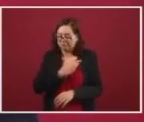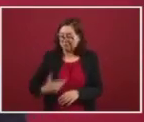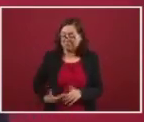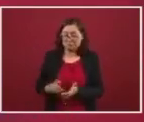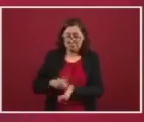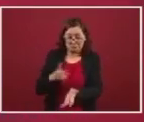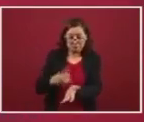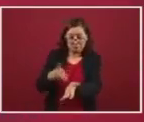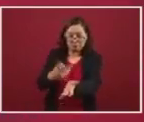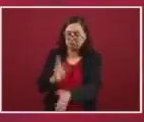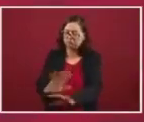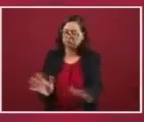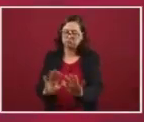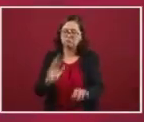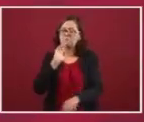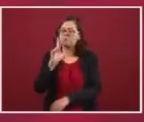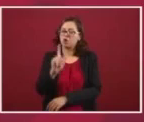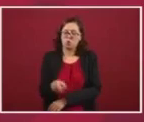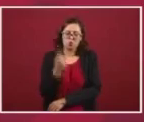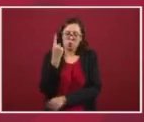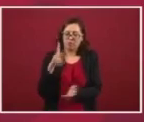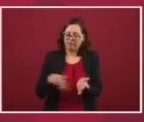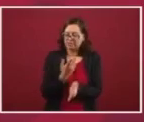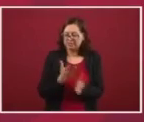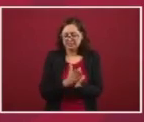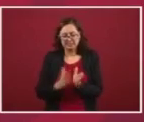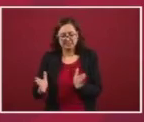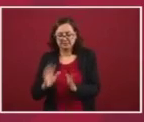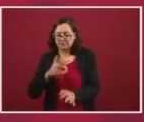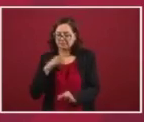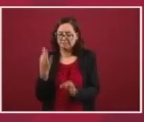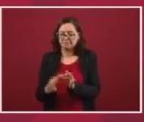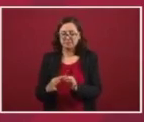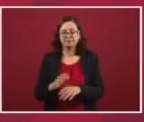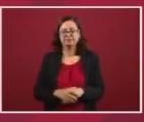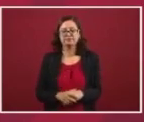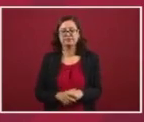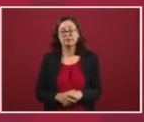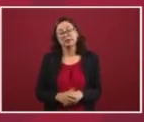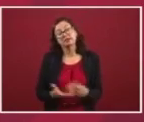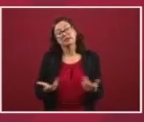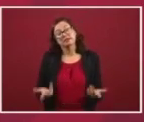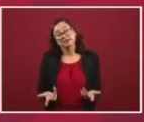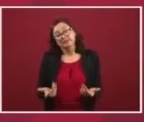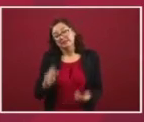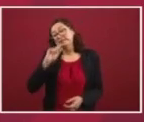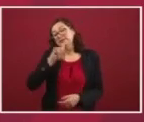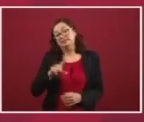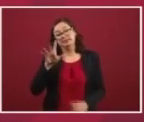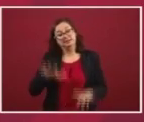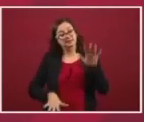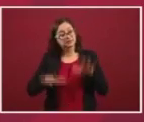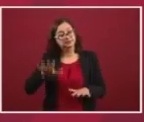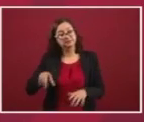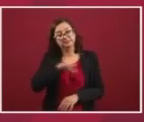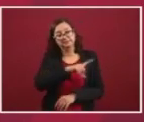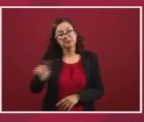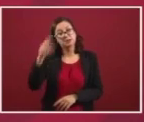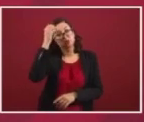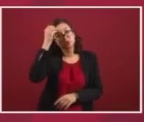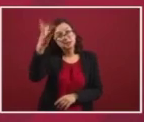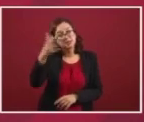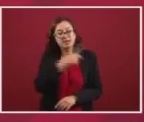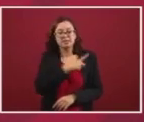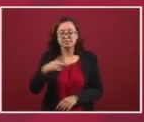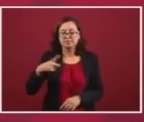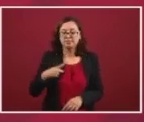Y también, porque a veces se olvidan las cosas, hay que andar refrescando la memoria